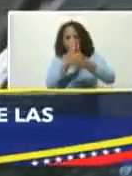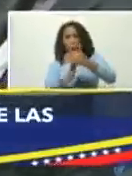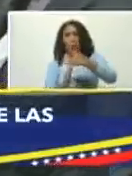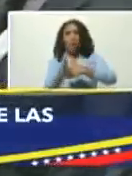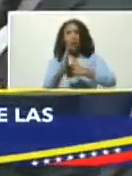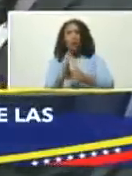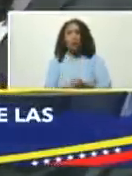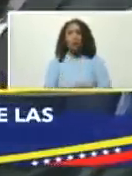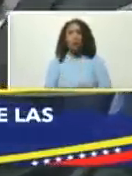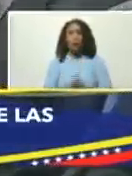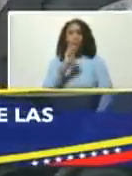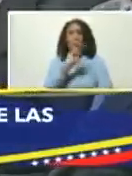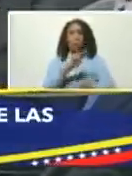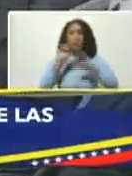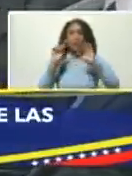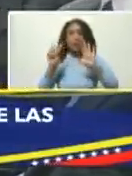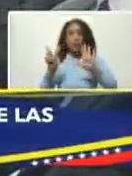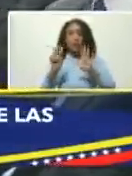27